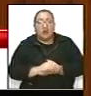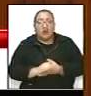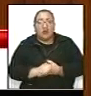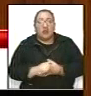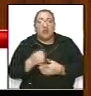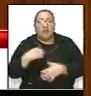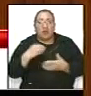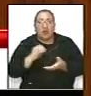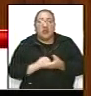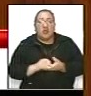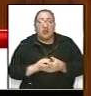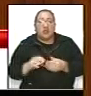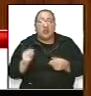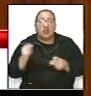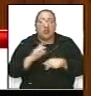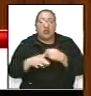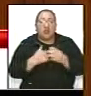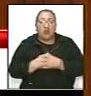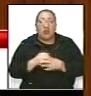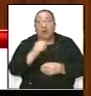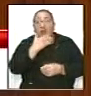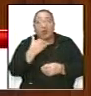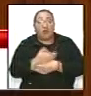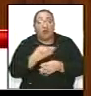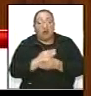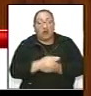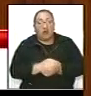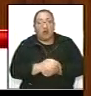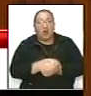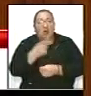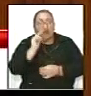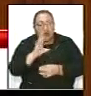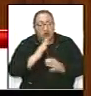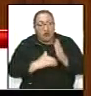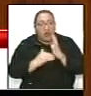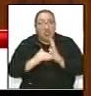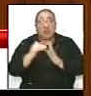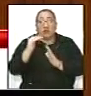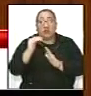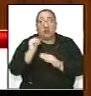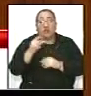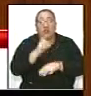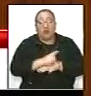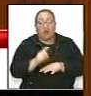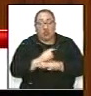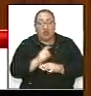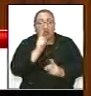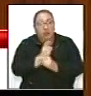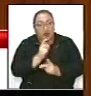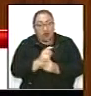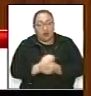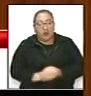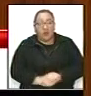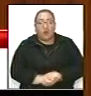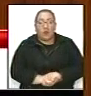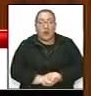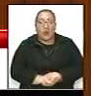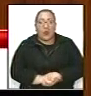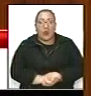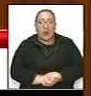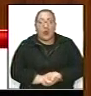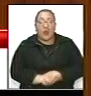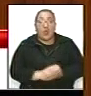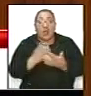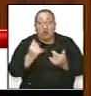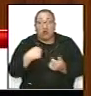poderlos insertar de la mejor manera para su crecimiento y su desarrollo personal.